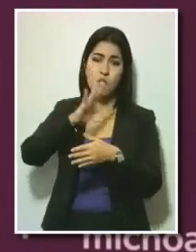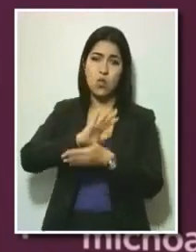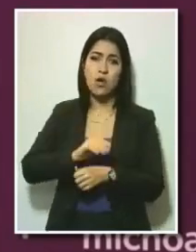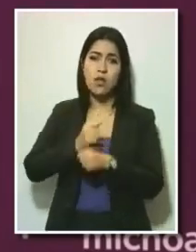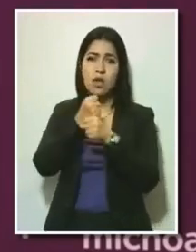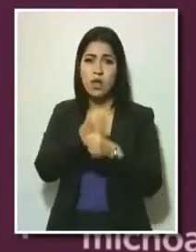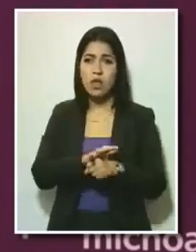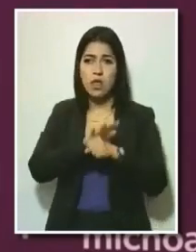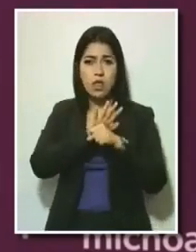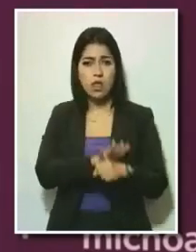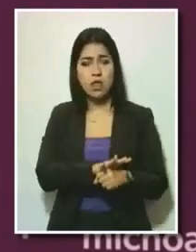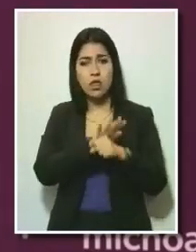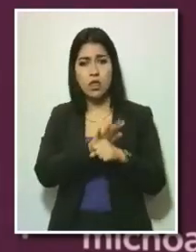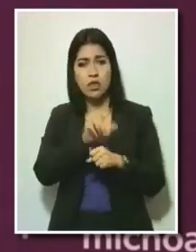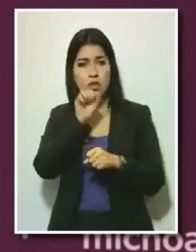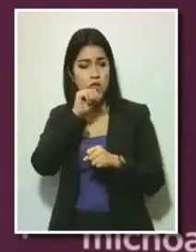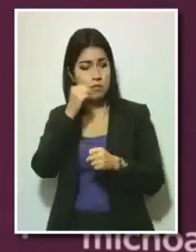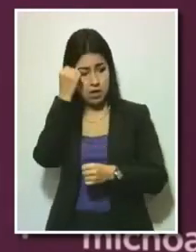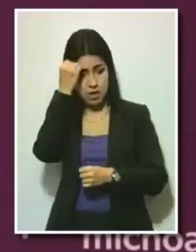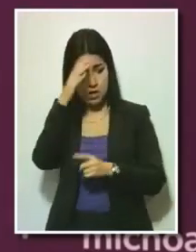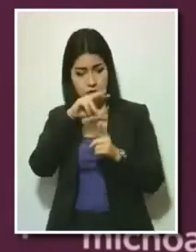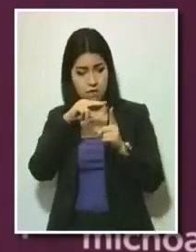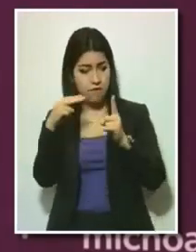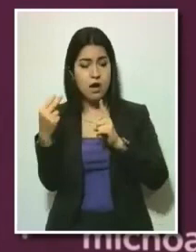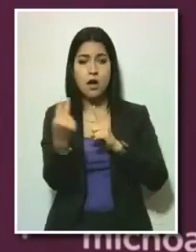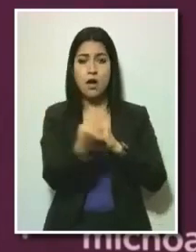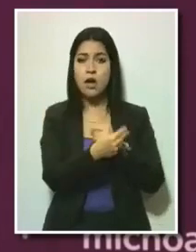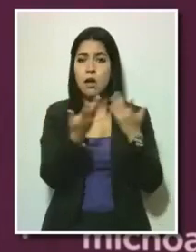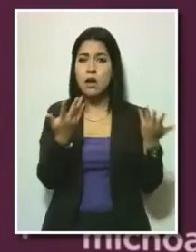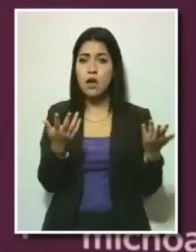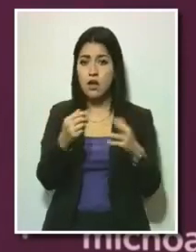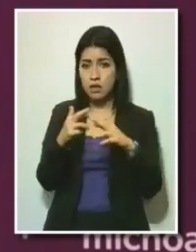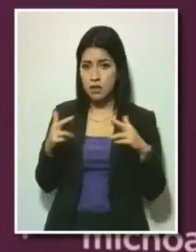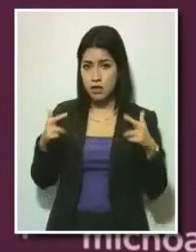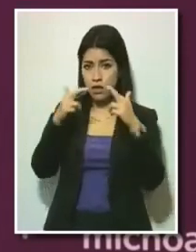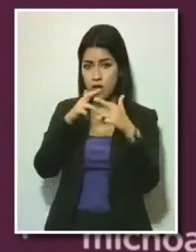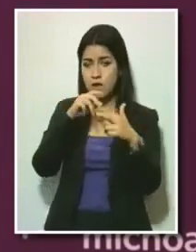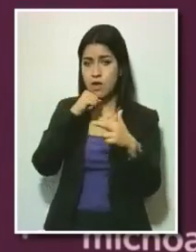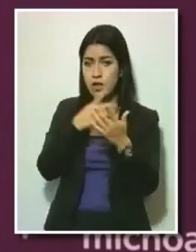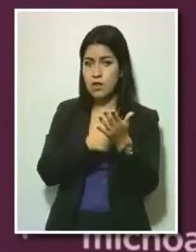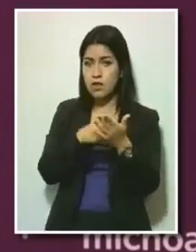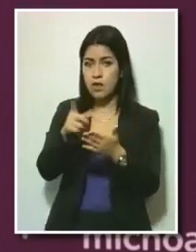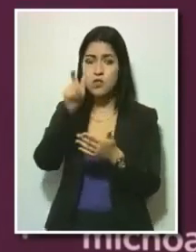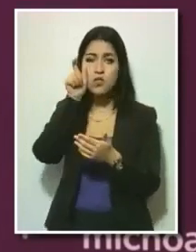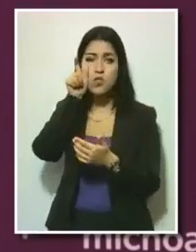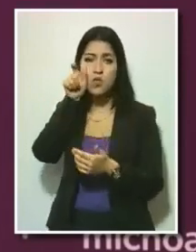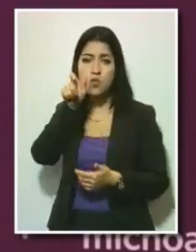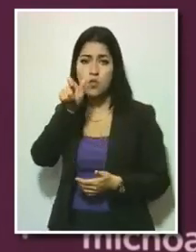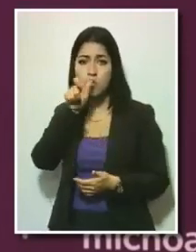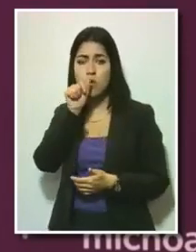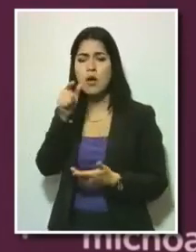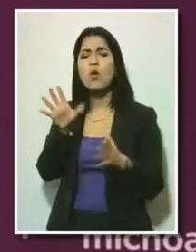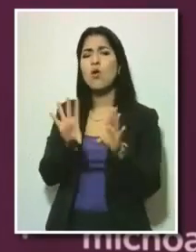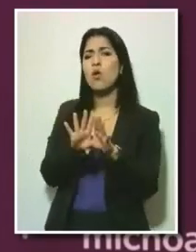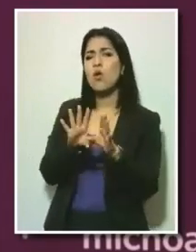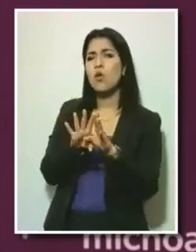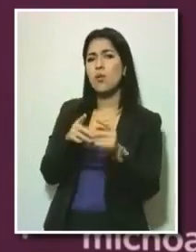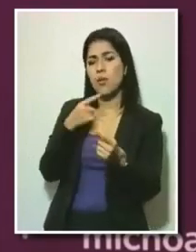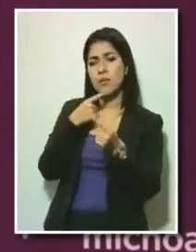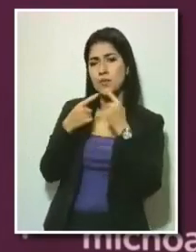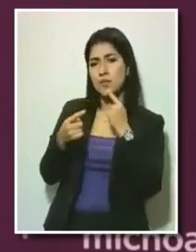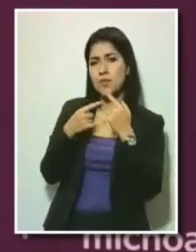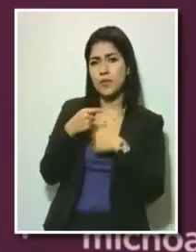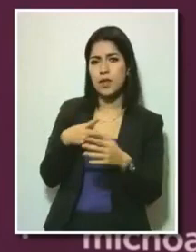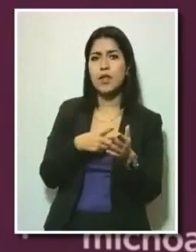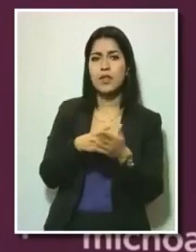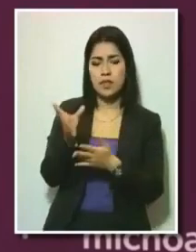una perspectiva clerical sobre nuestros derechos sexuales y reproductivos. ¿Cómo vamos a socializarlos? Los derechos están